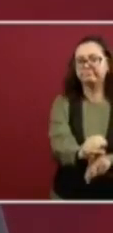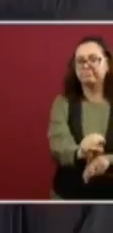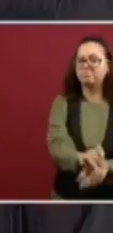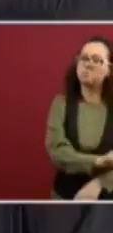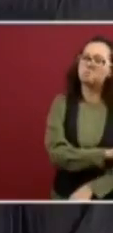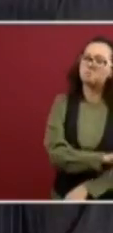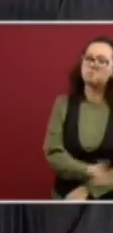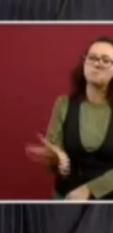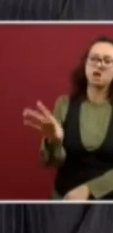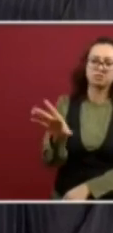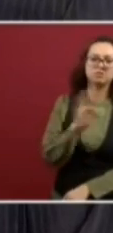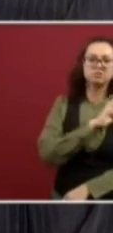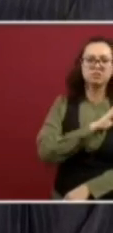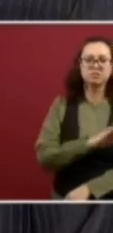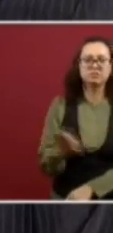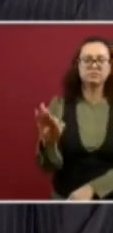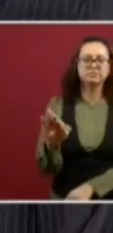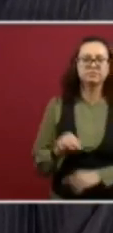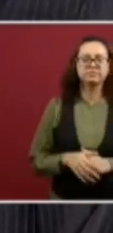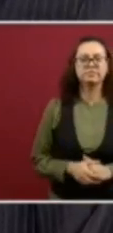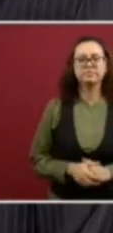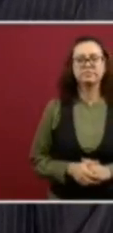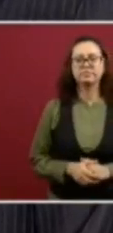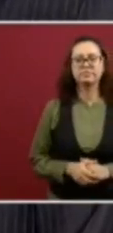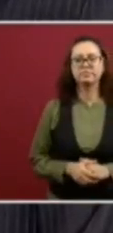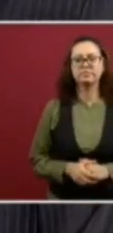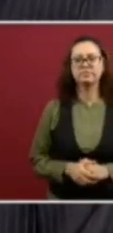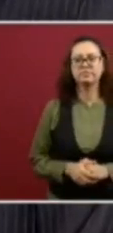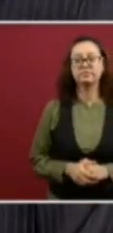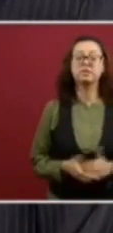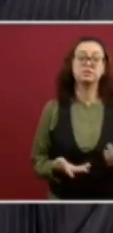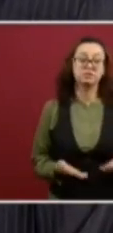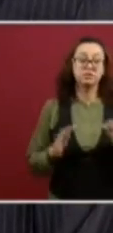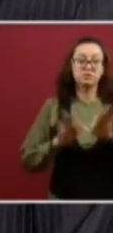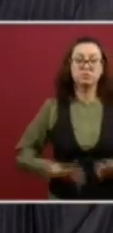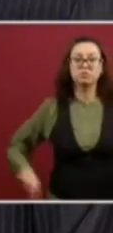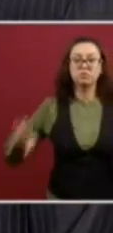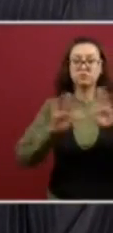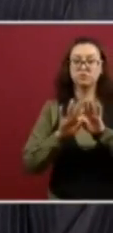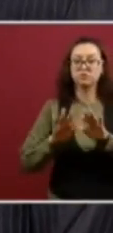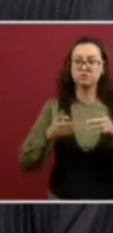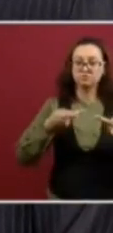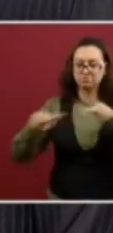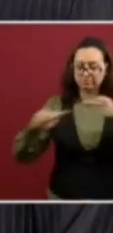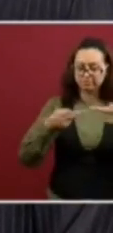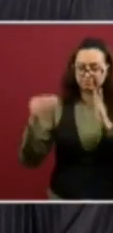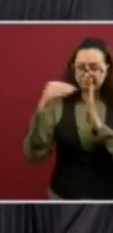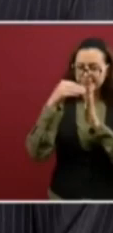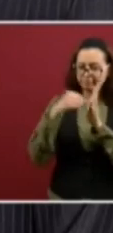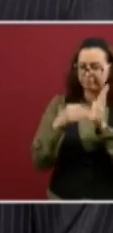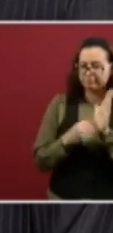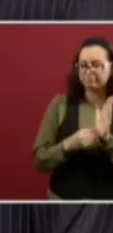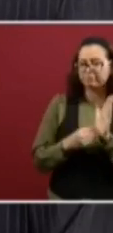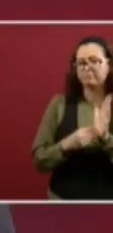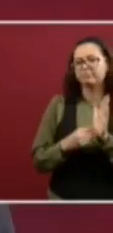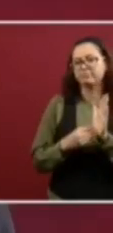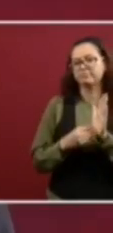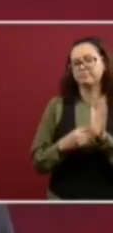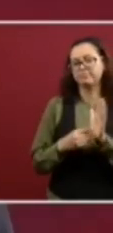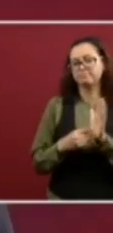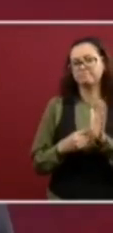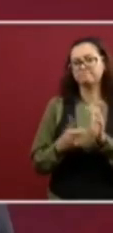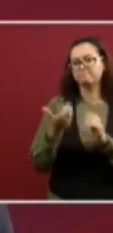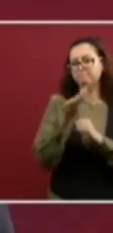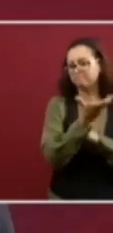eso es muy importante en este plan agradecemos mucho a todas las